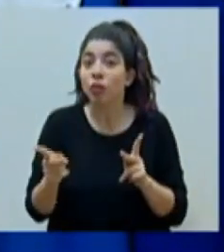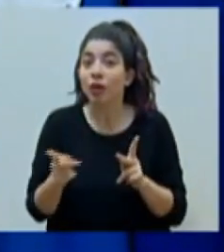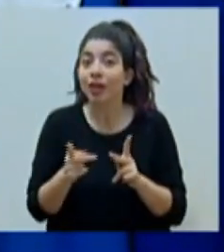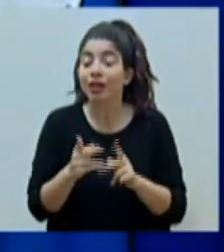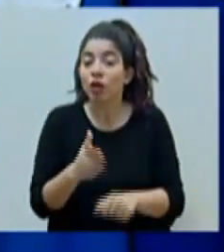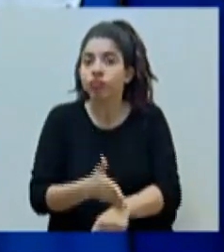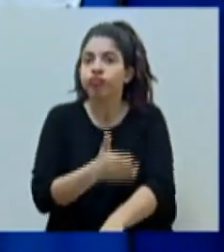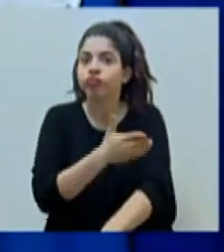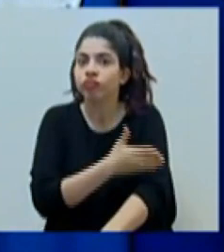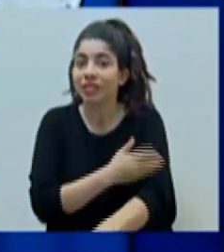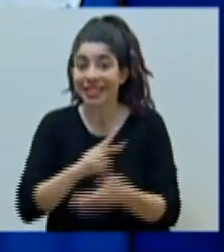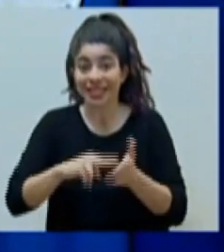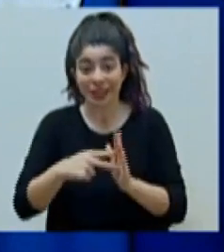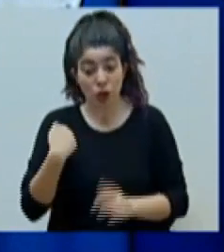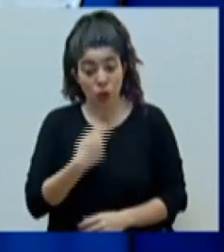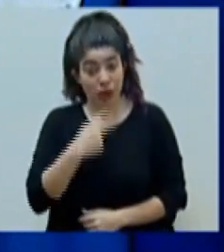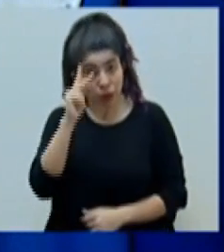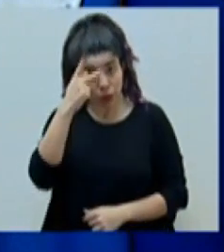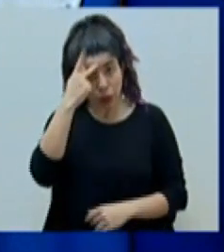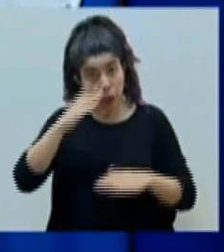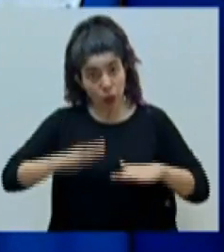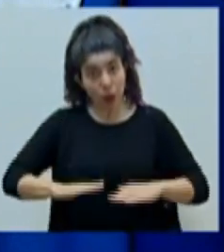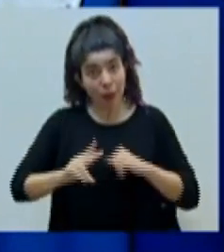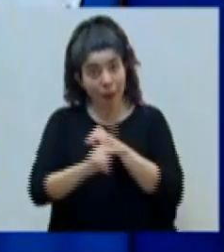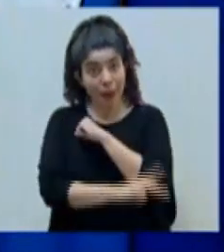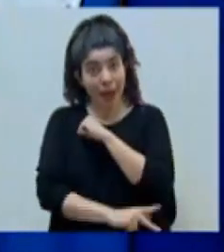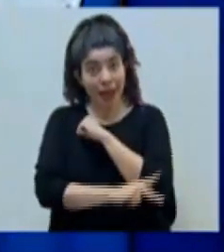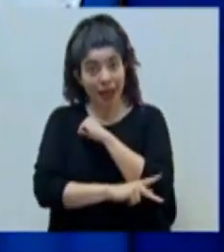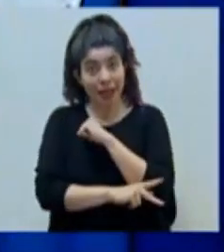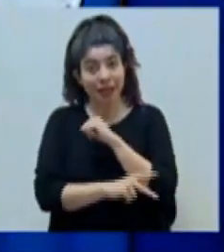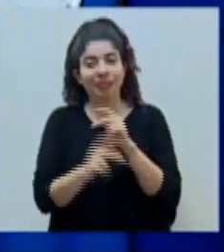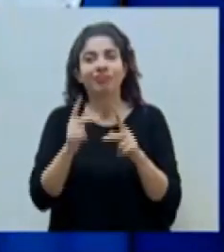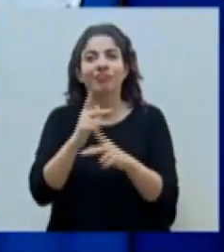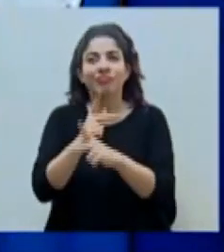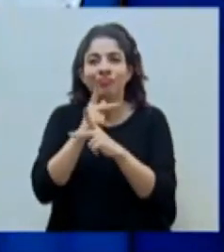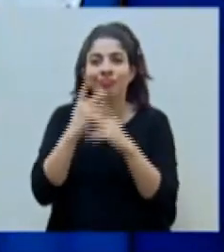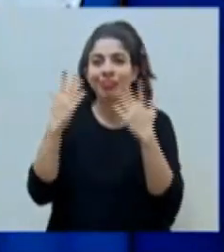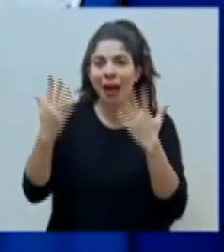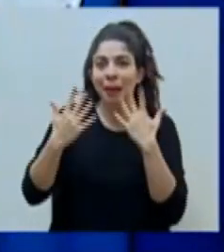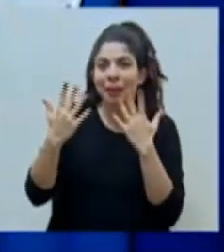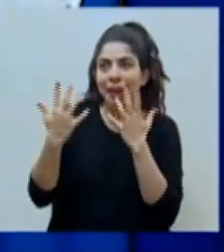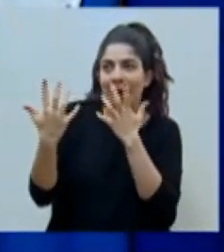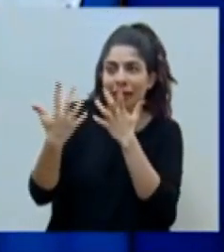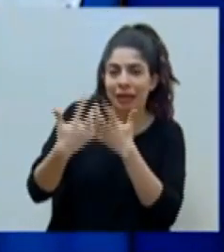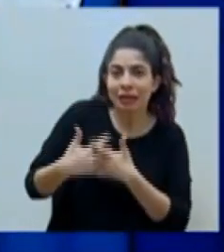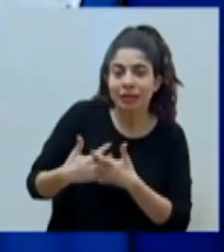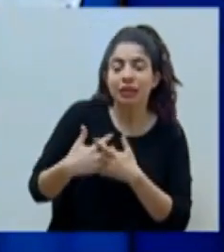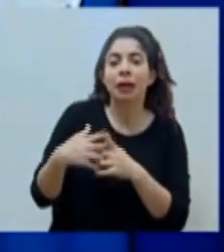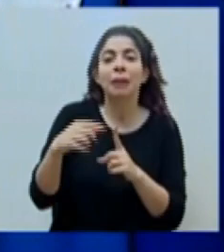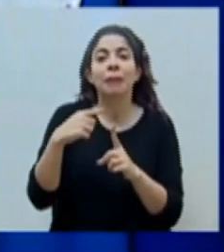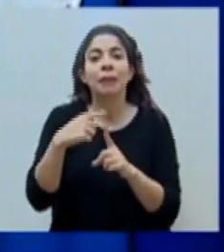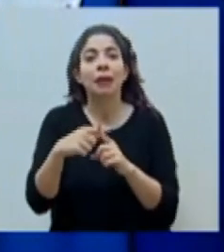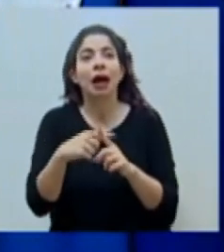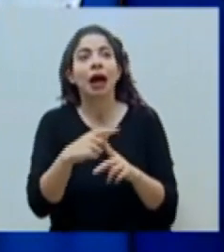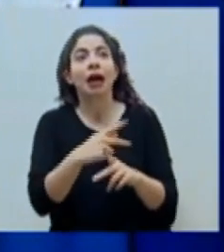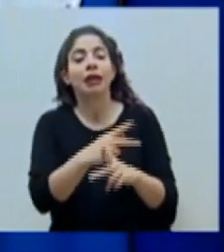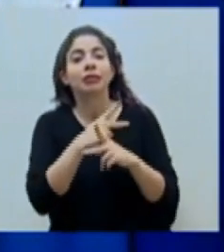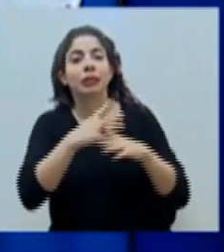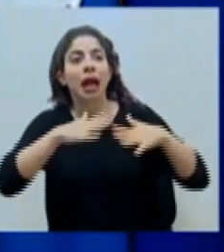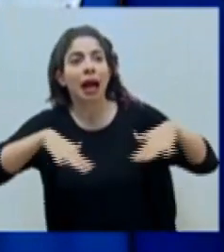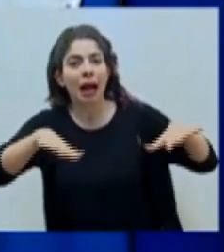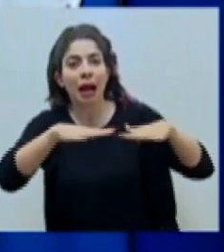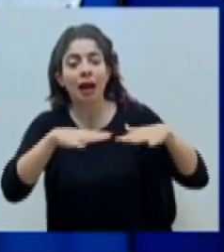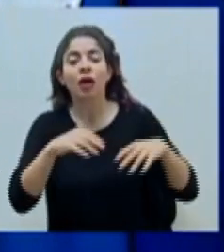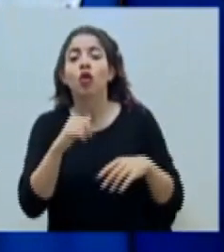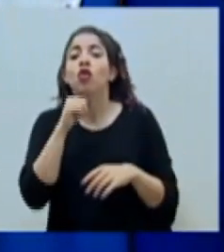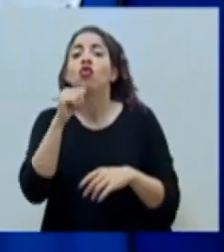dice que nuestra política como país en materia de sostenibilidad, en materia ambiental, en materia